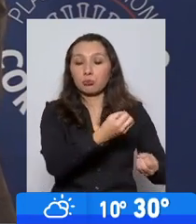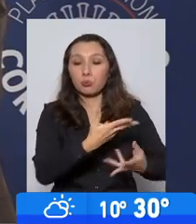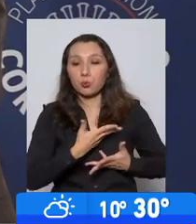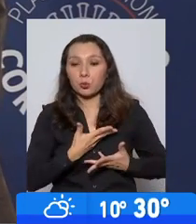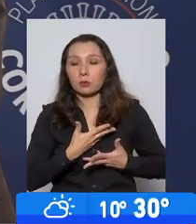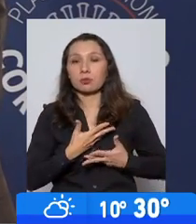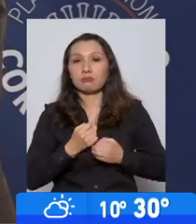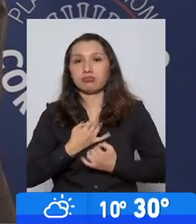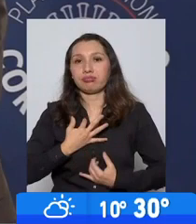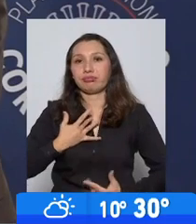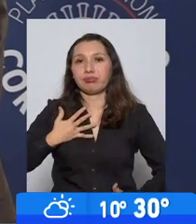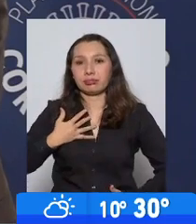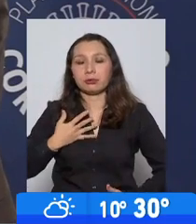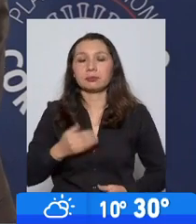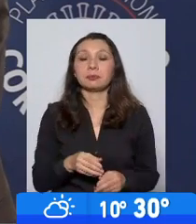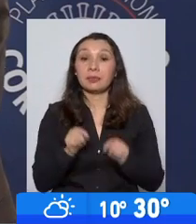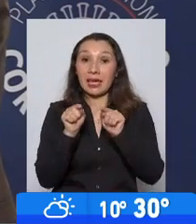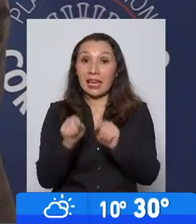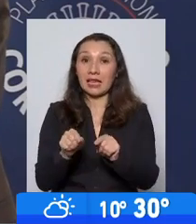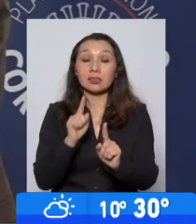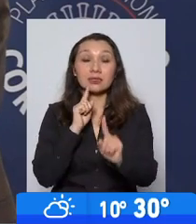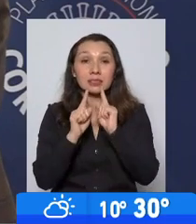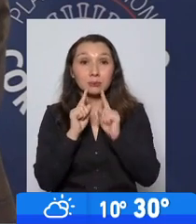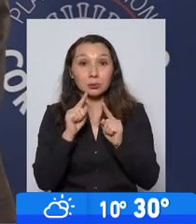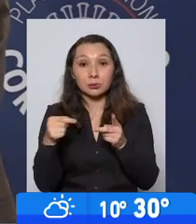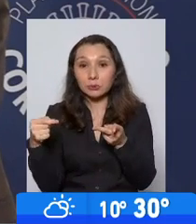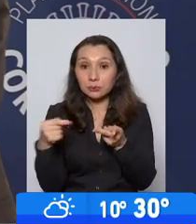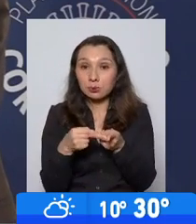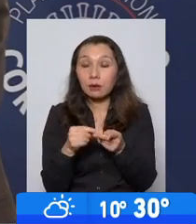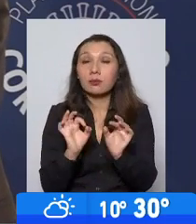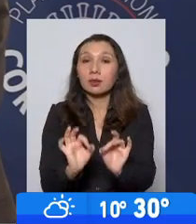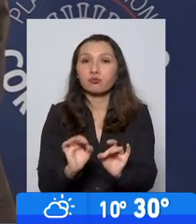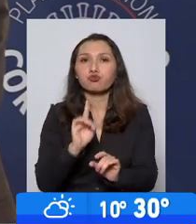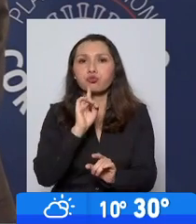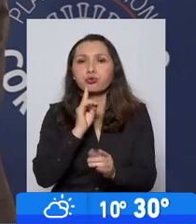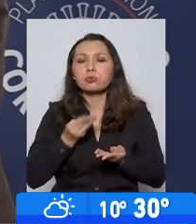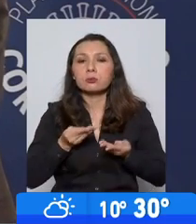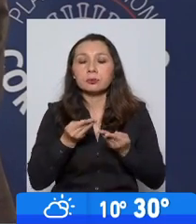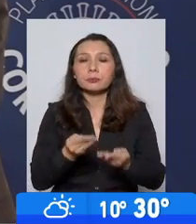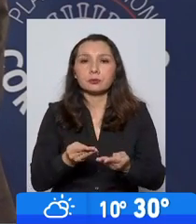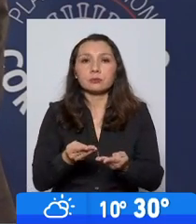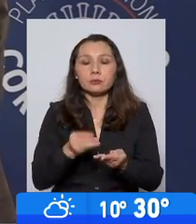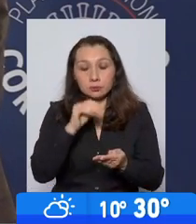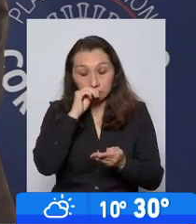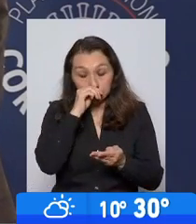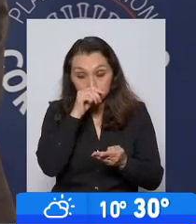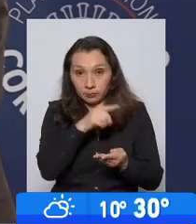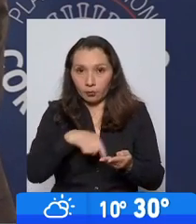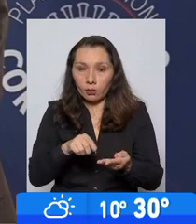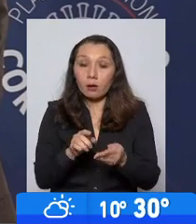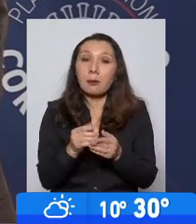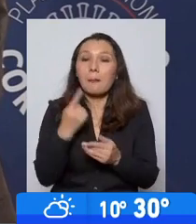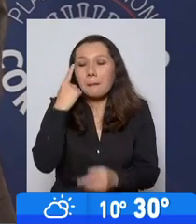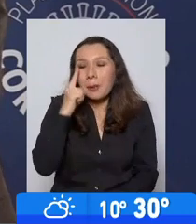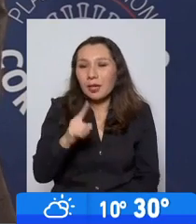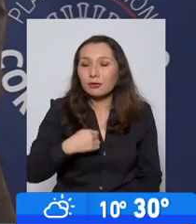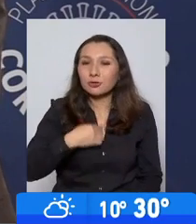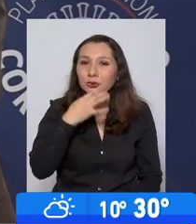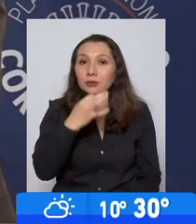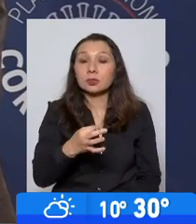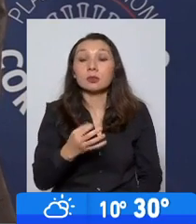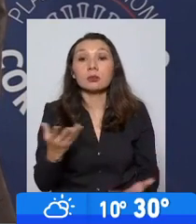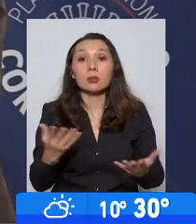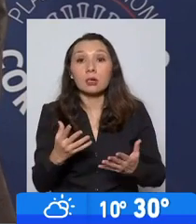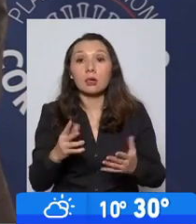infección. Estos exámenes, por supuesto, están disponibles, pero como he señalado, dado